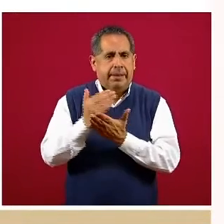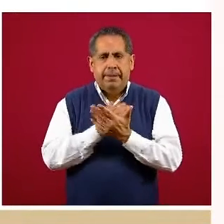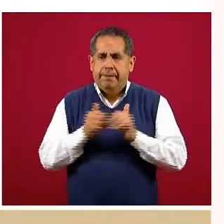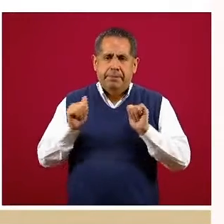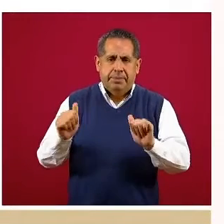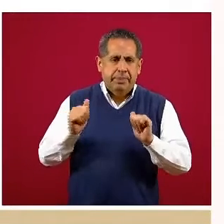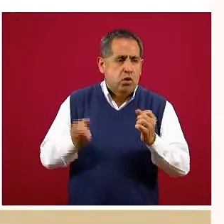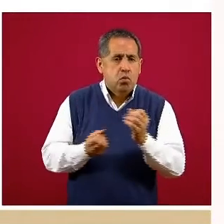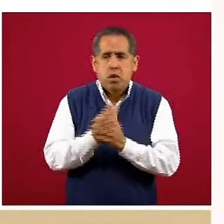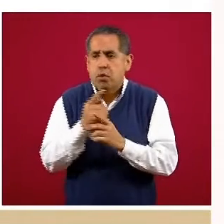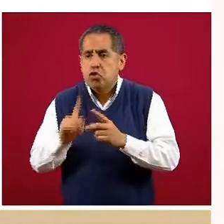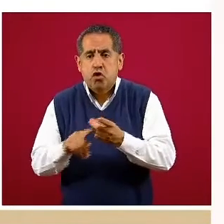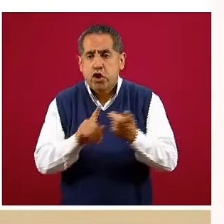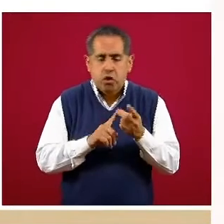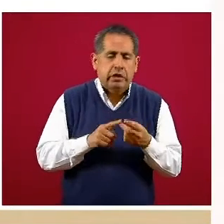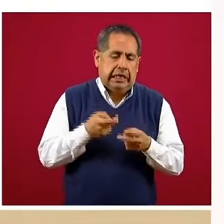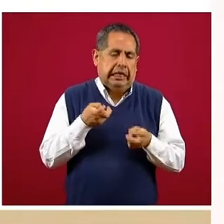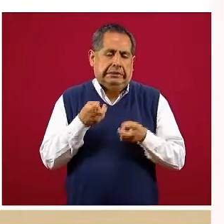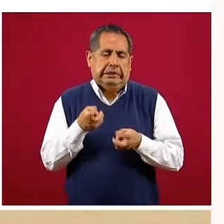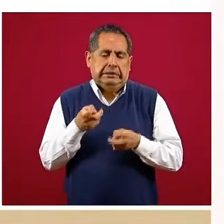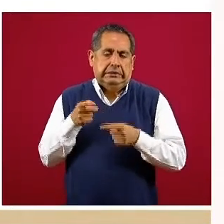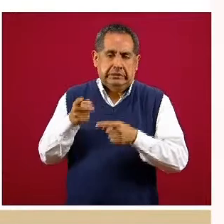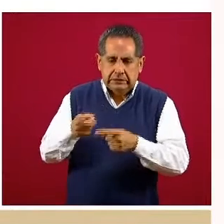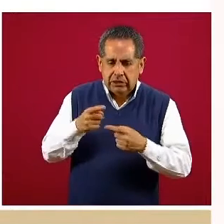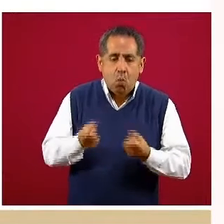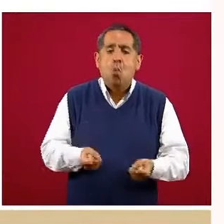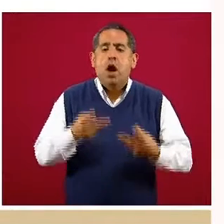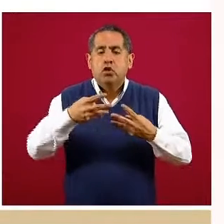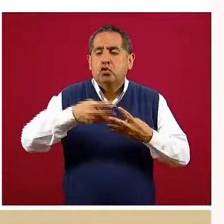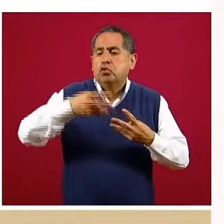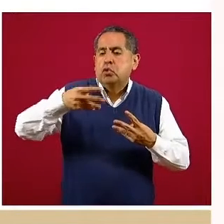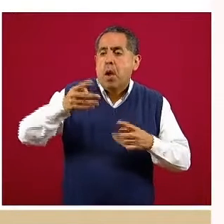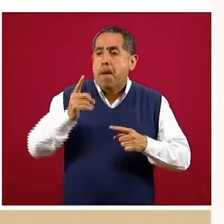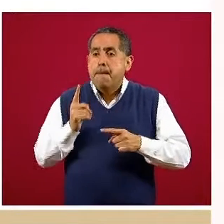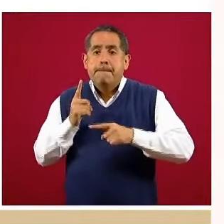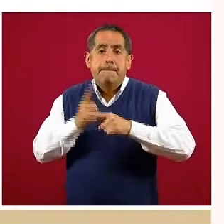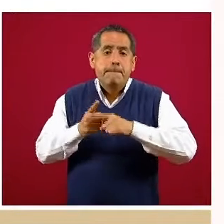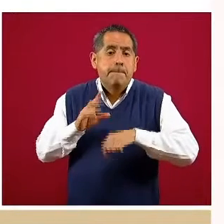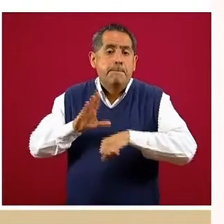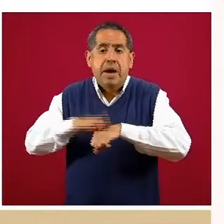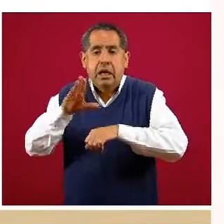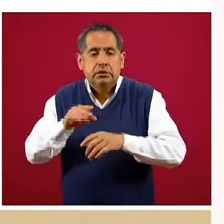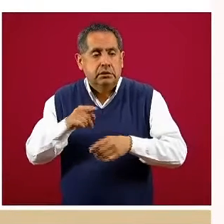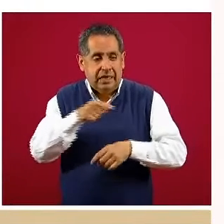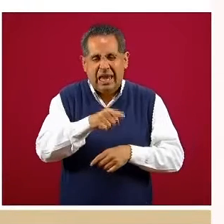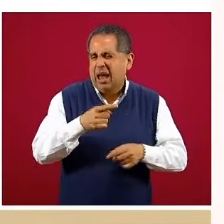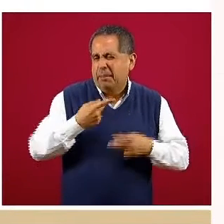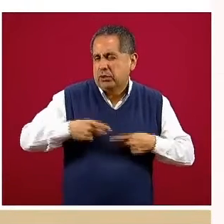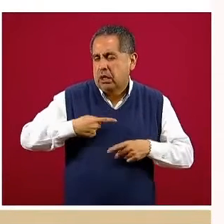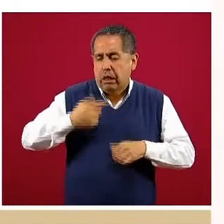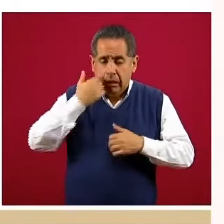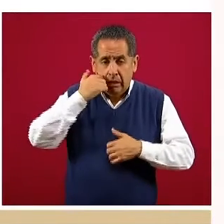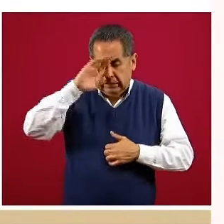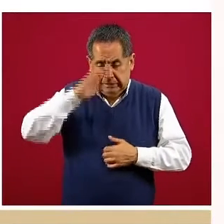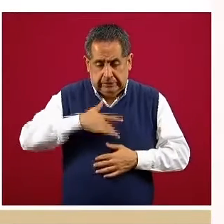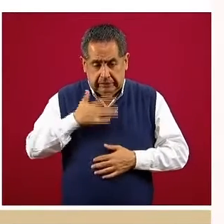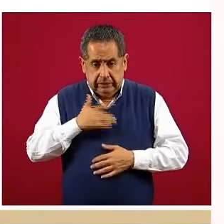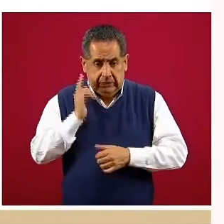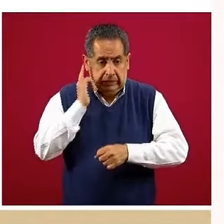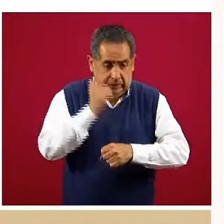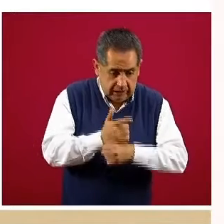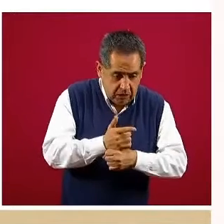recomendaciones generales del semáforo de riesgo COVID en decisiones específicas. Segundo, lavarse las manos